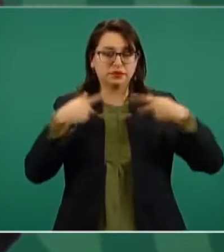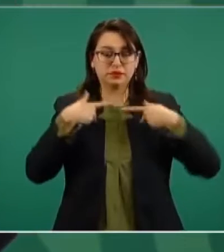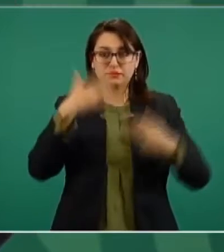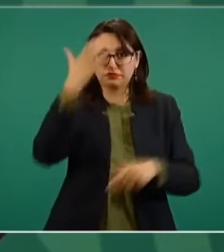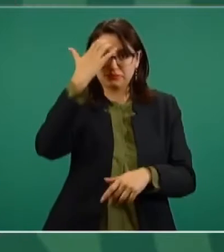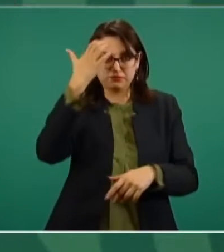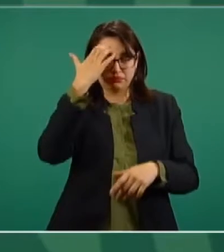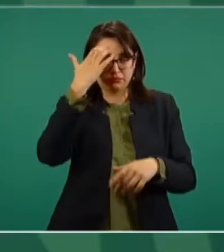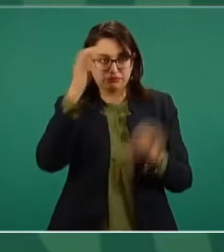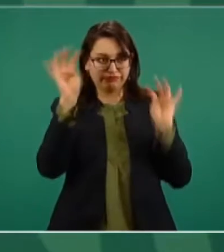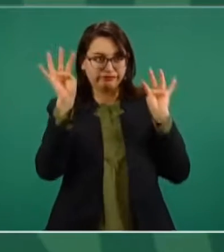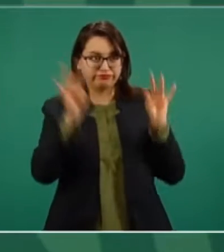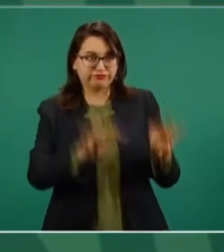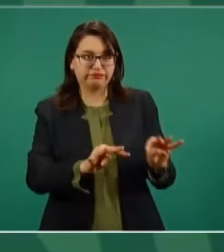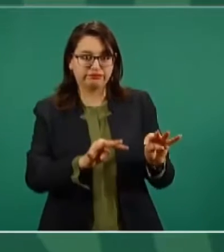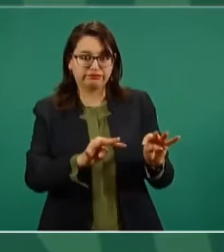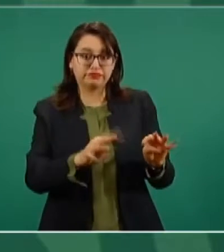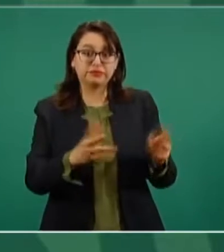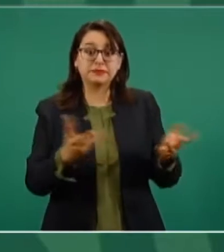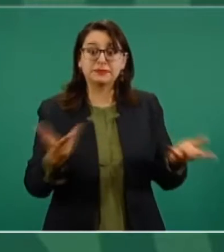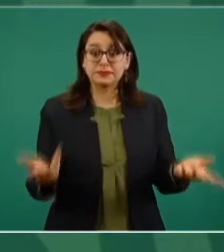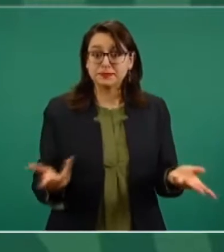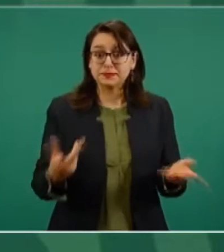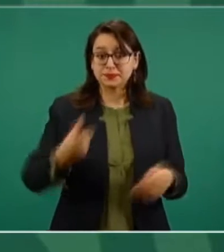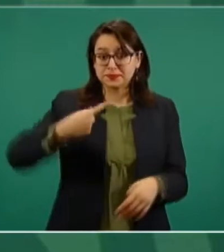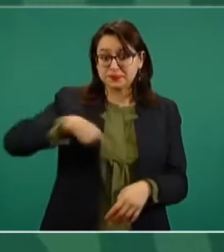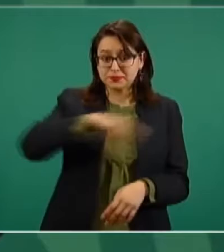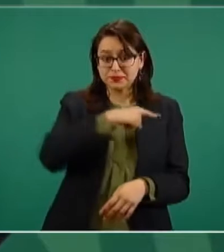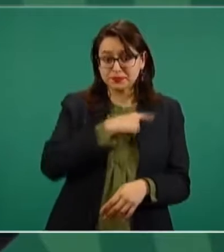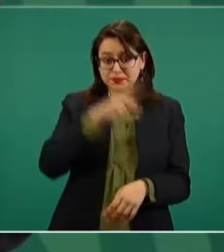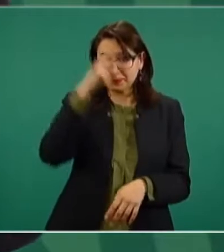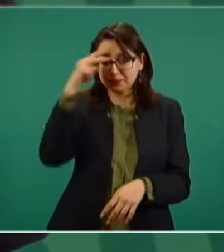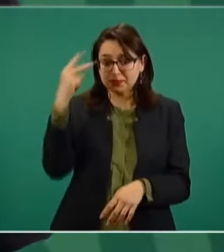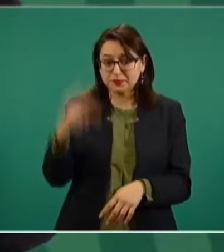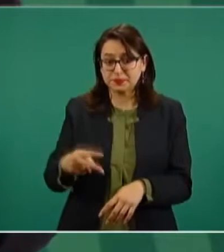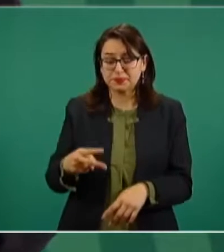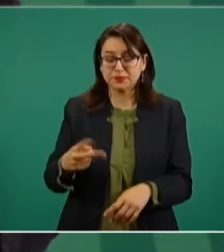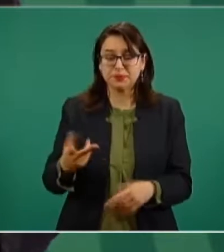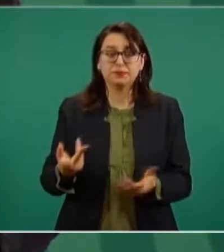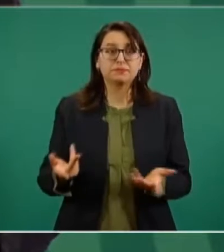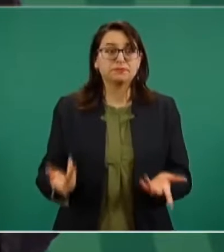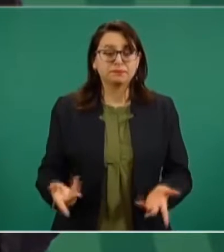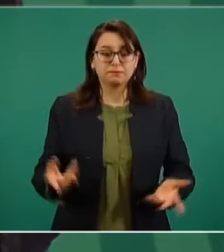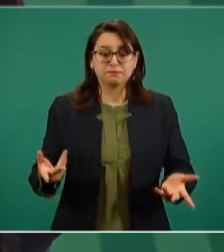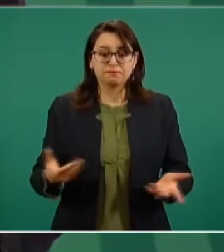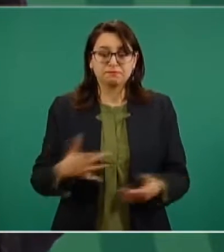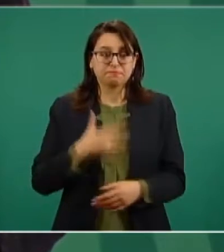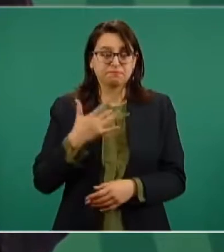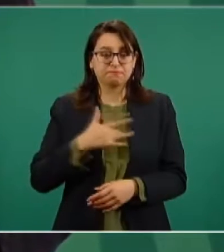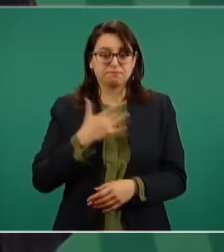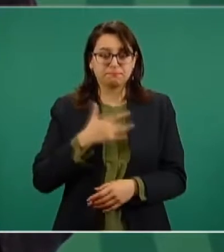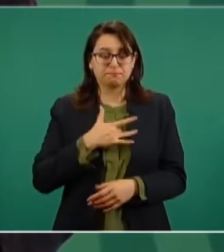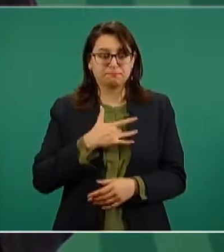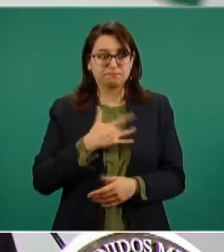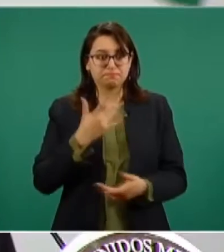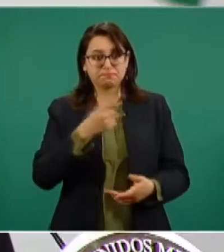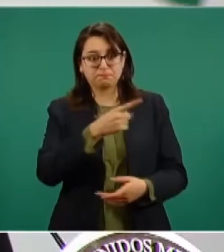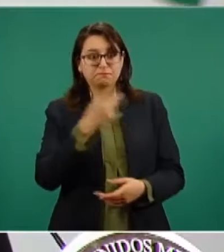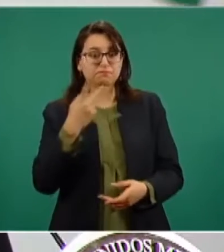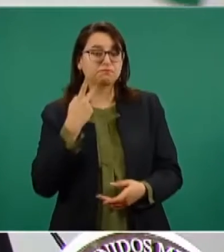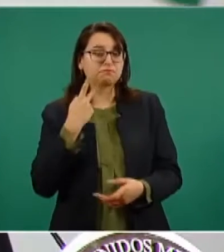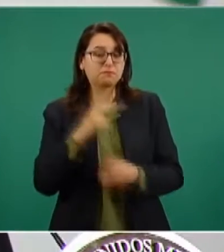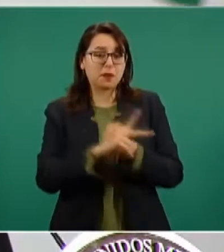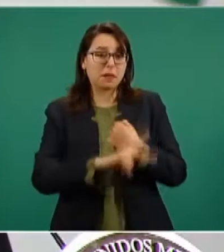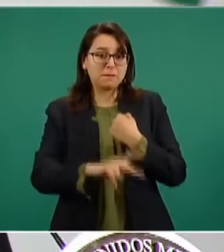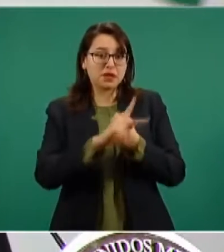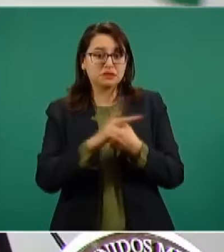siempre hemos actuado con respeto a la política interna de